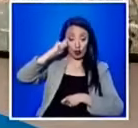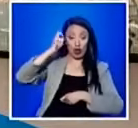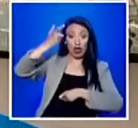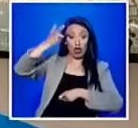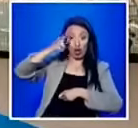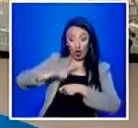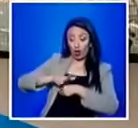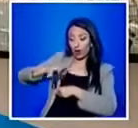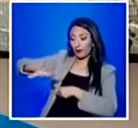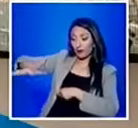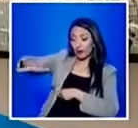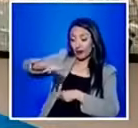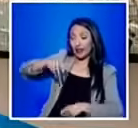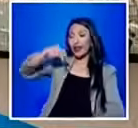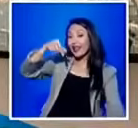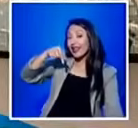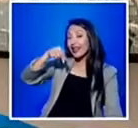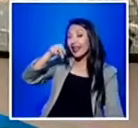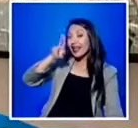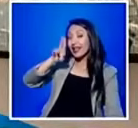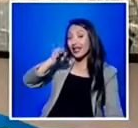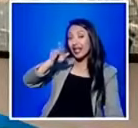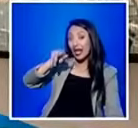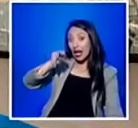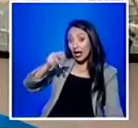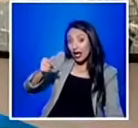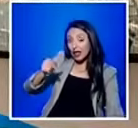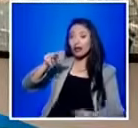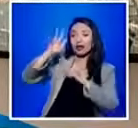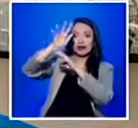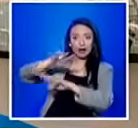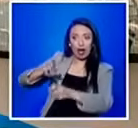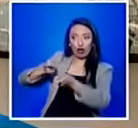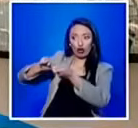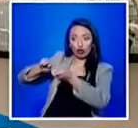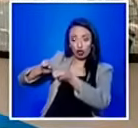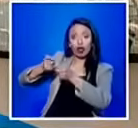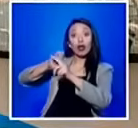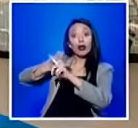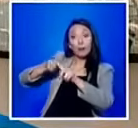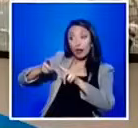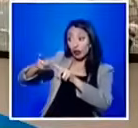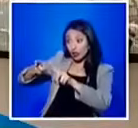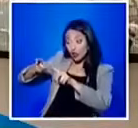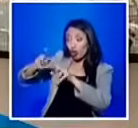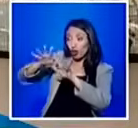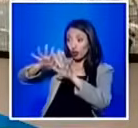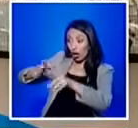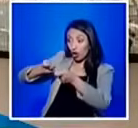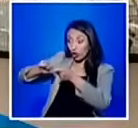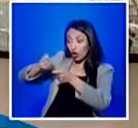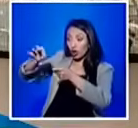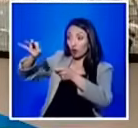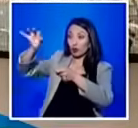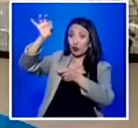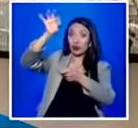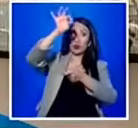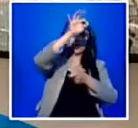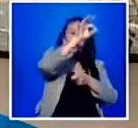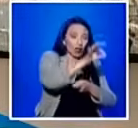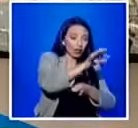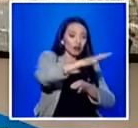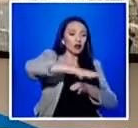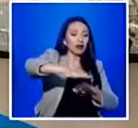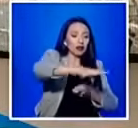forestal fue controlado, la emergencia se sigue desplazando hacia las zonas montañosas de la parroquia Quinara de ese